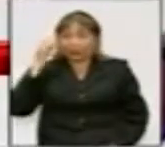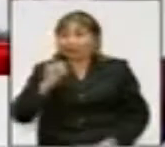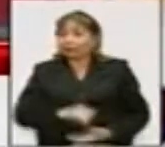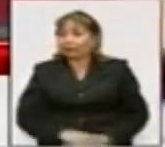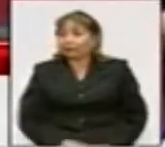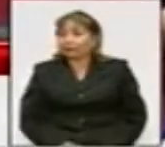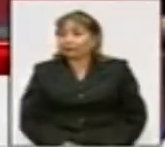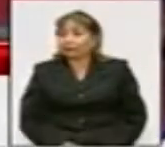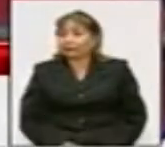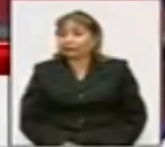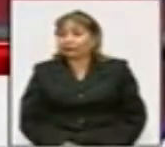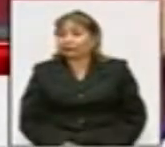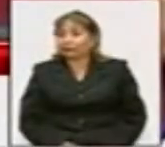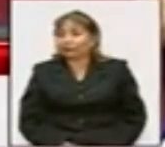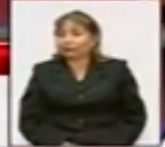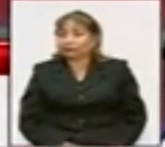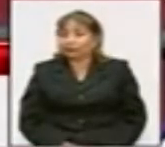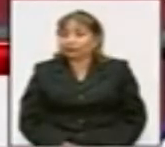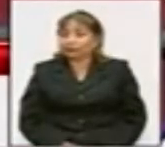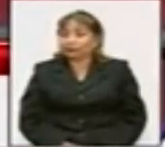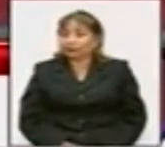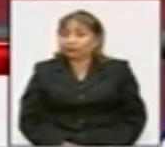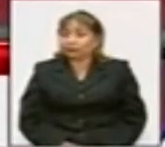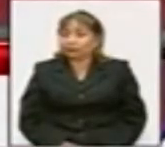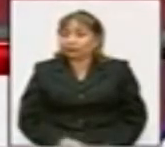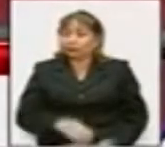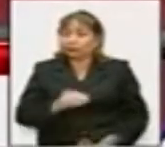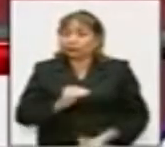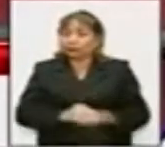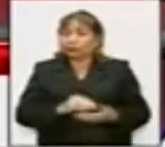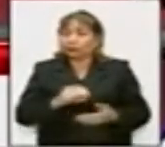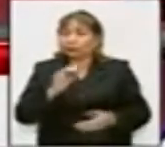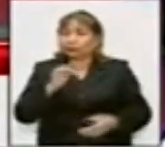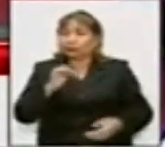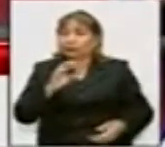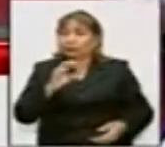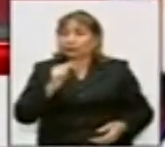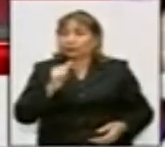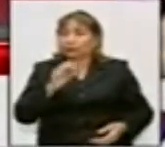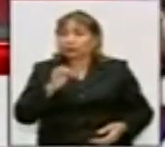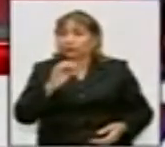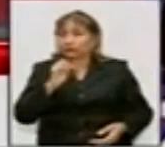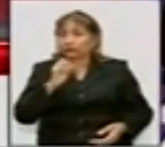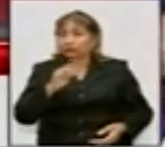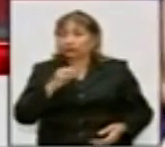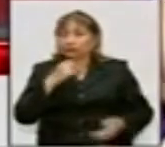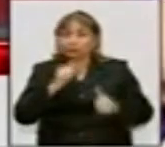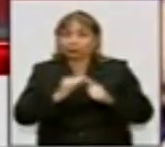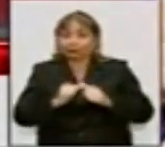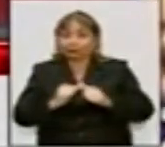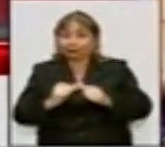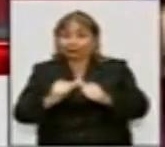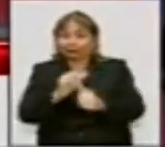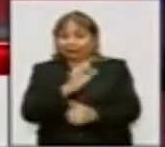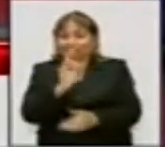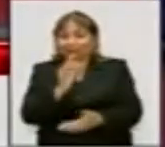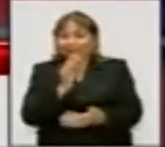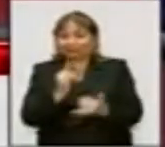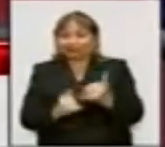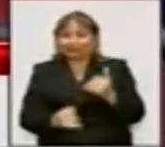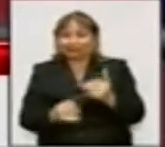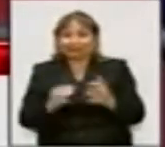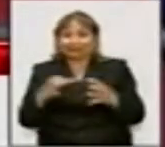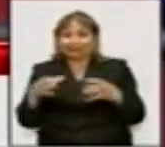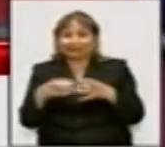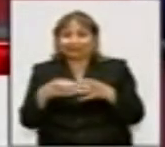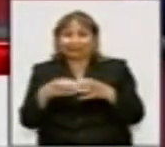el nuestro es el procedimiento es este el mecanismo el tema es infinito no va a acabar ni en el